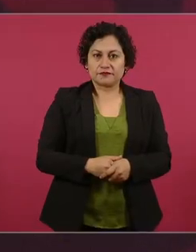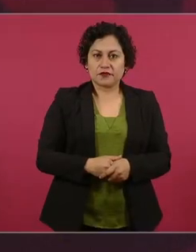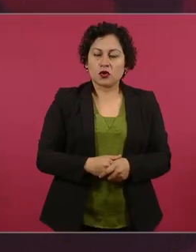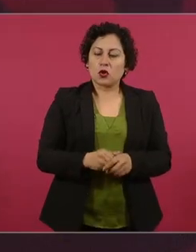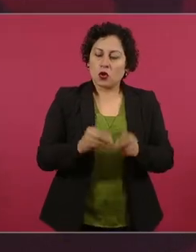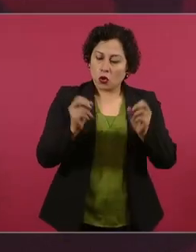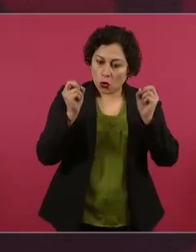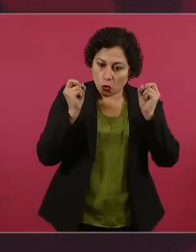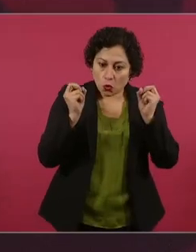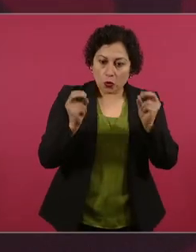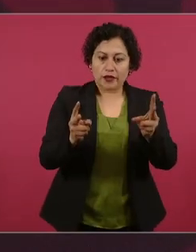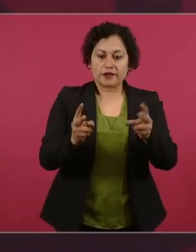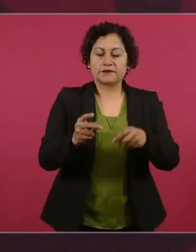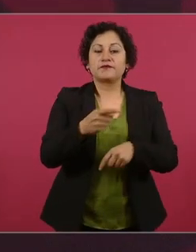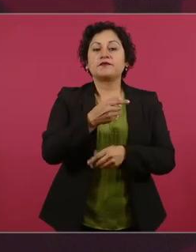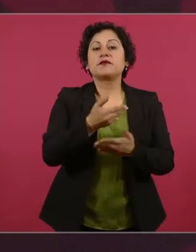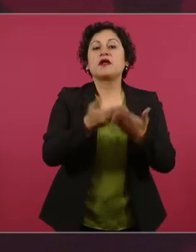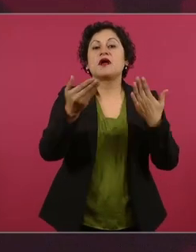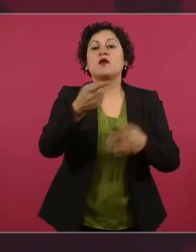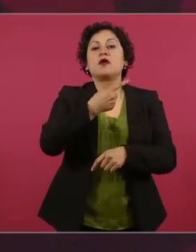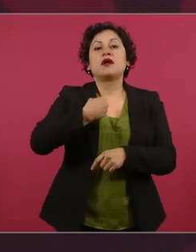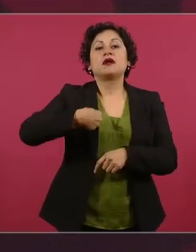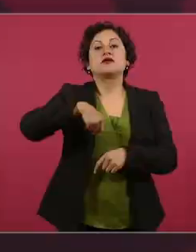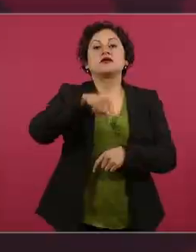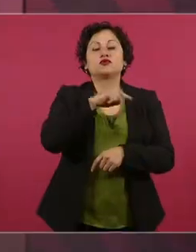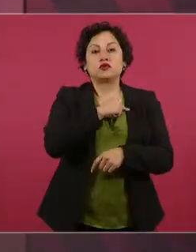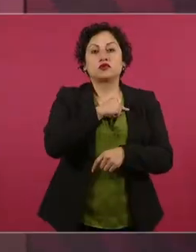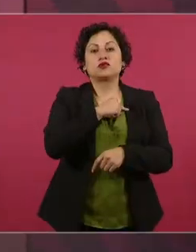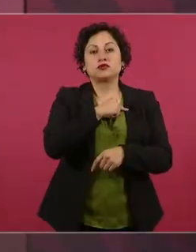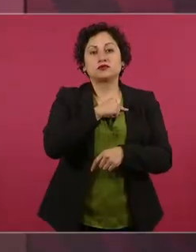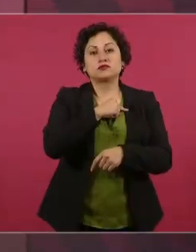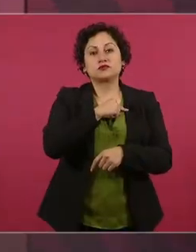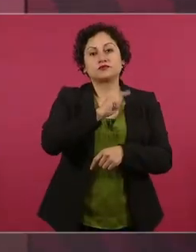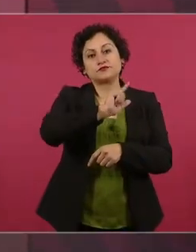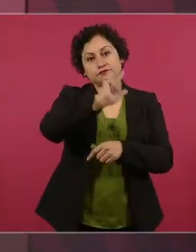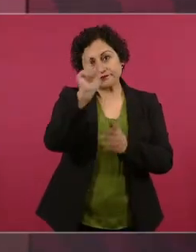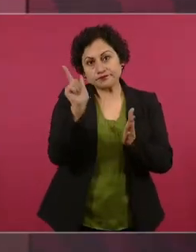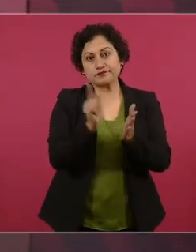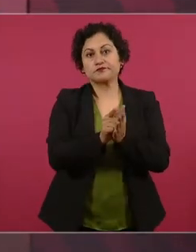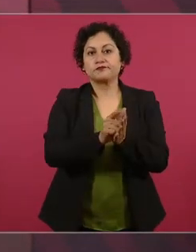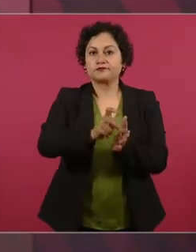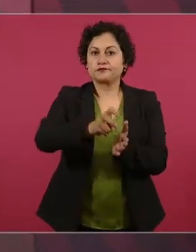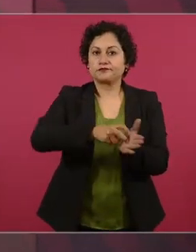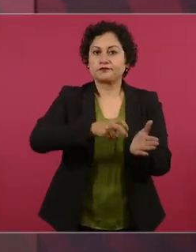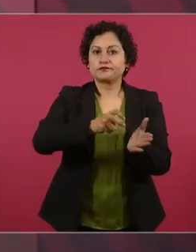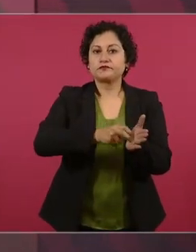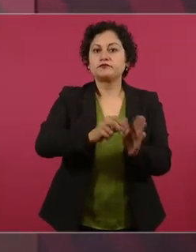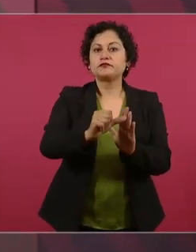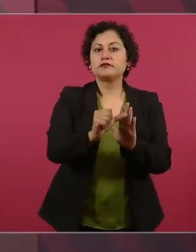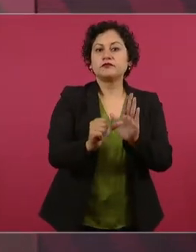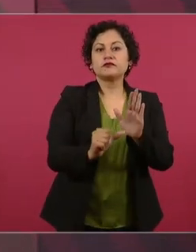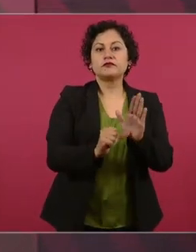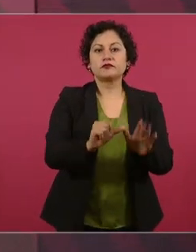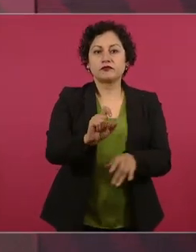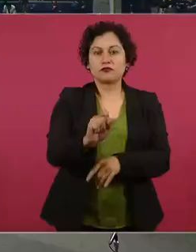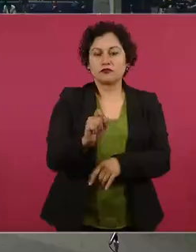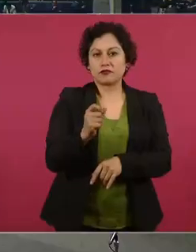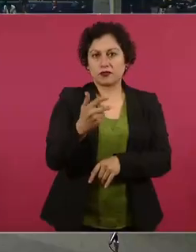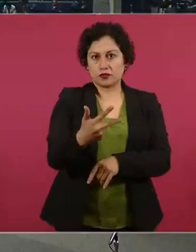vamos con la reforma al artículo 28